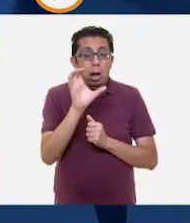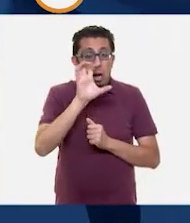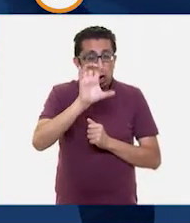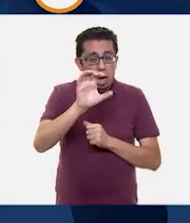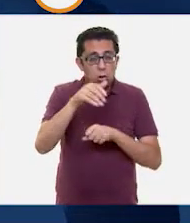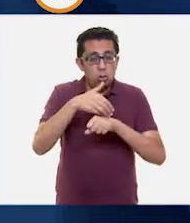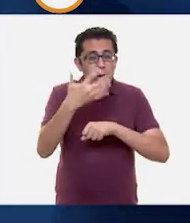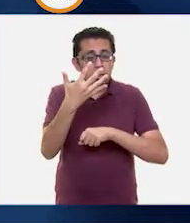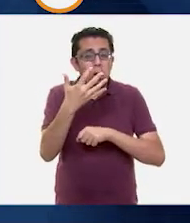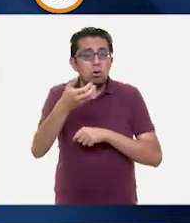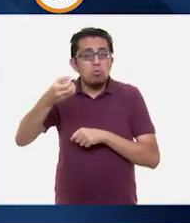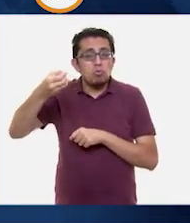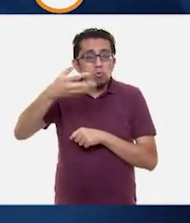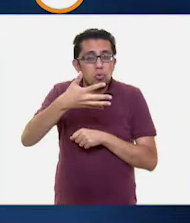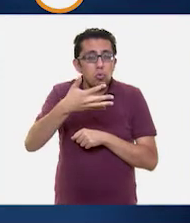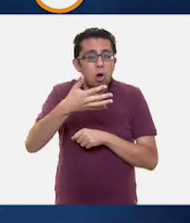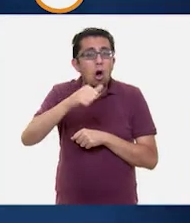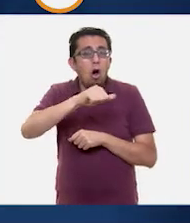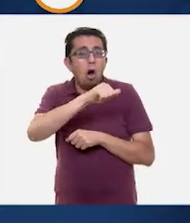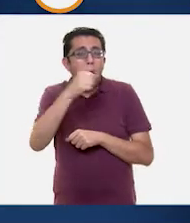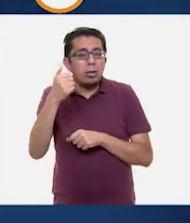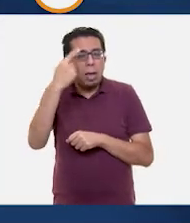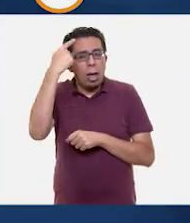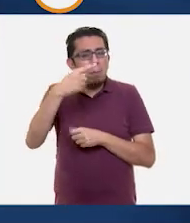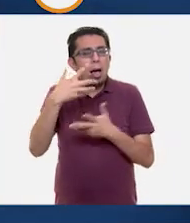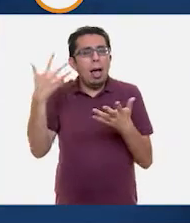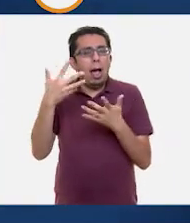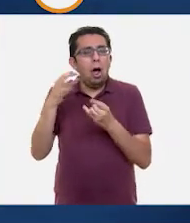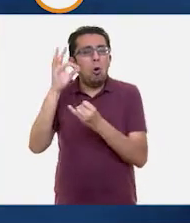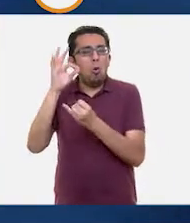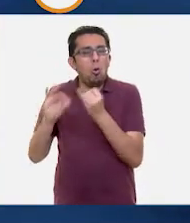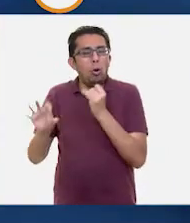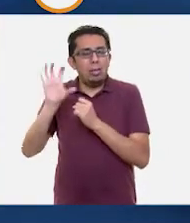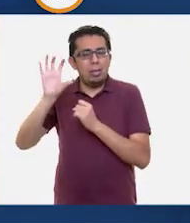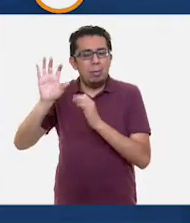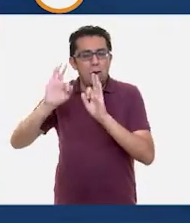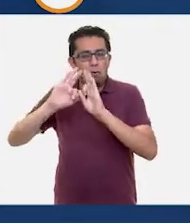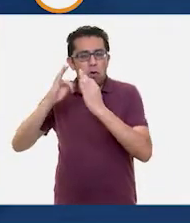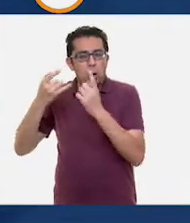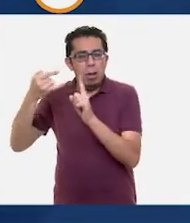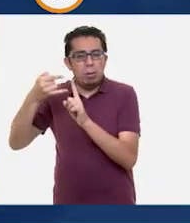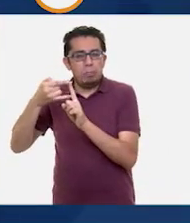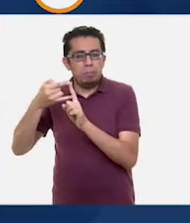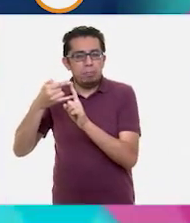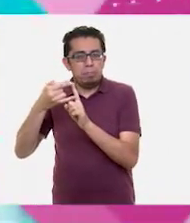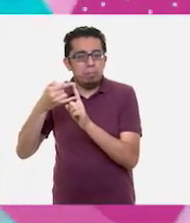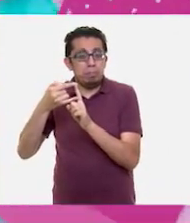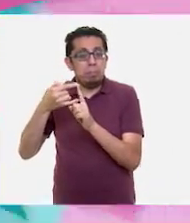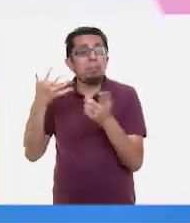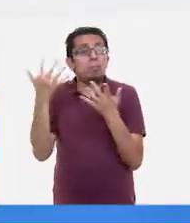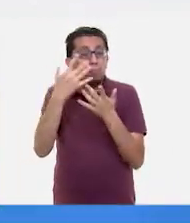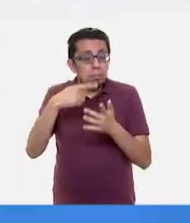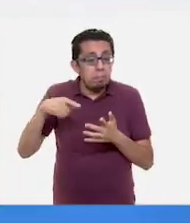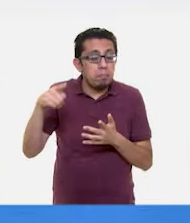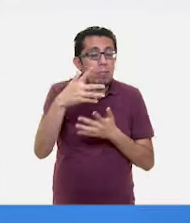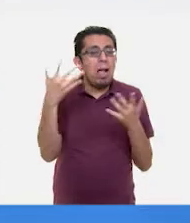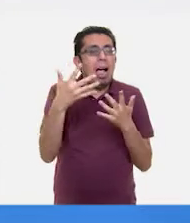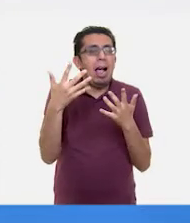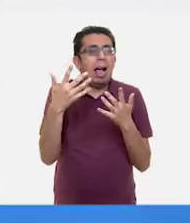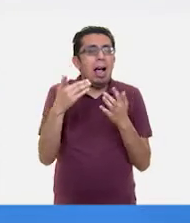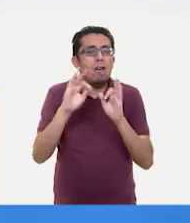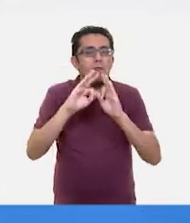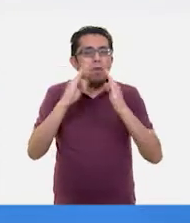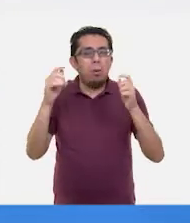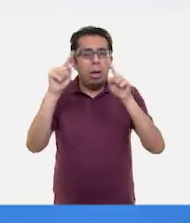así construir la última figura. Los invito a completar la sucesión de figuras hexagonales de su libro de